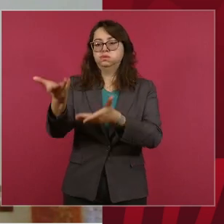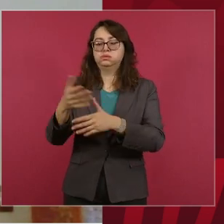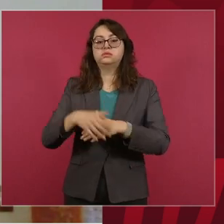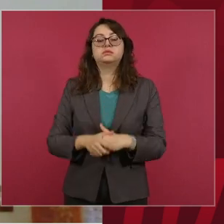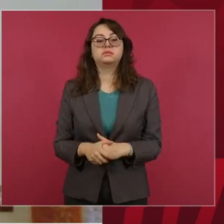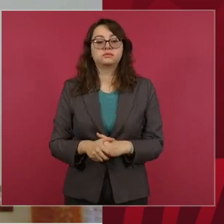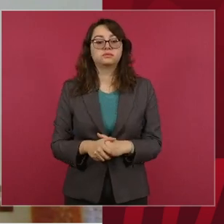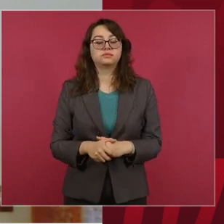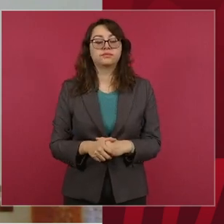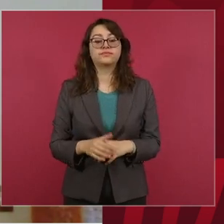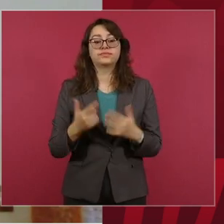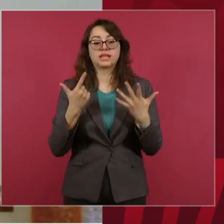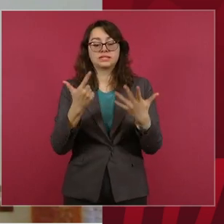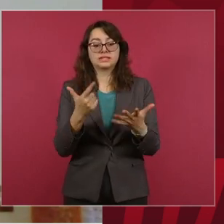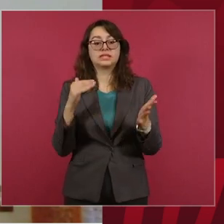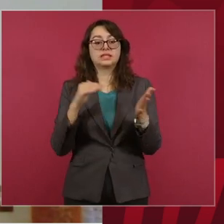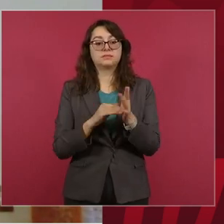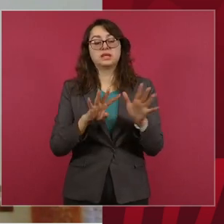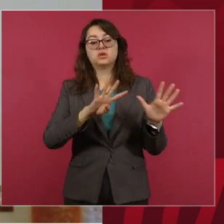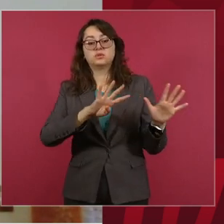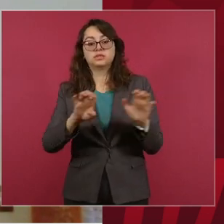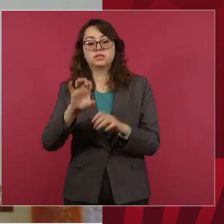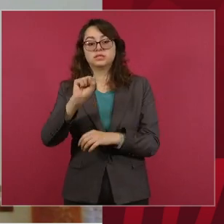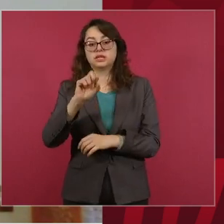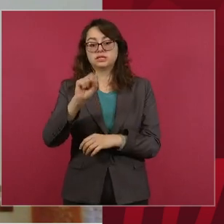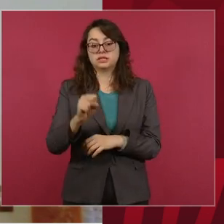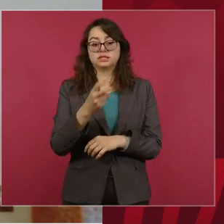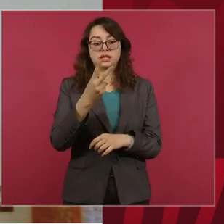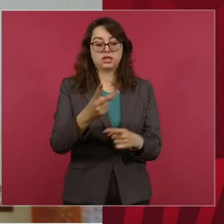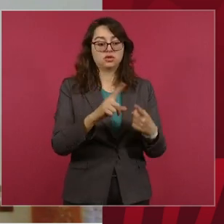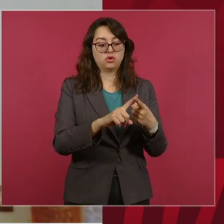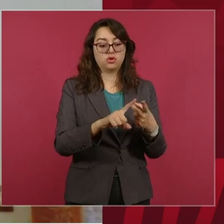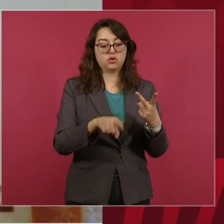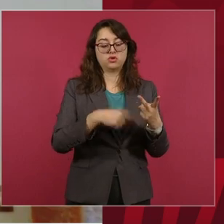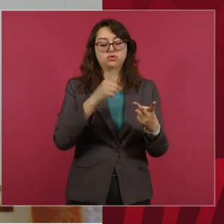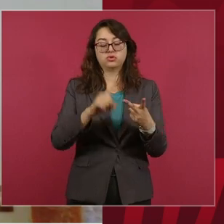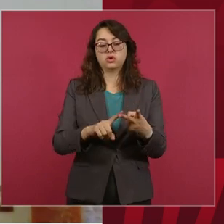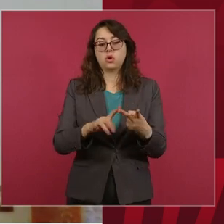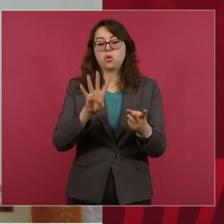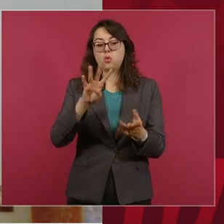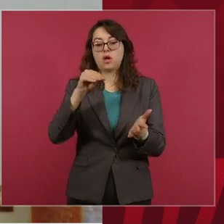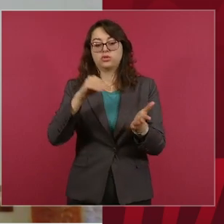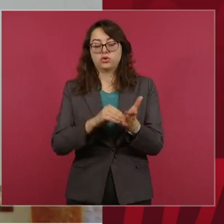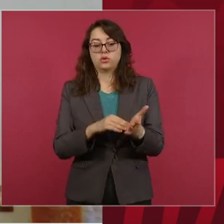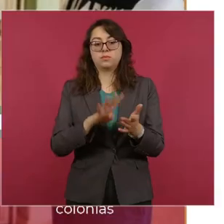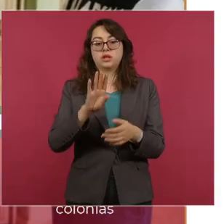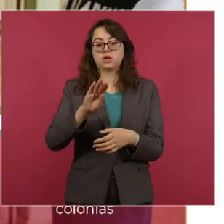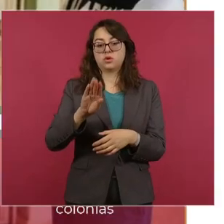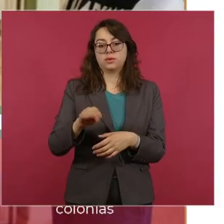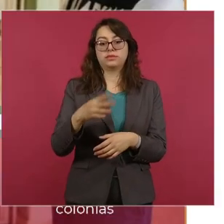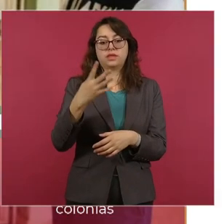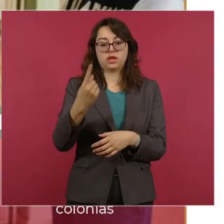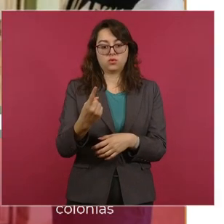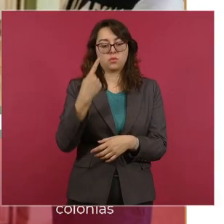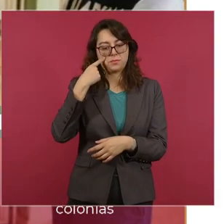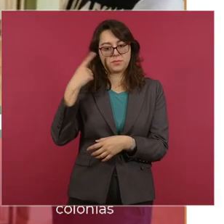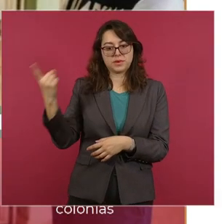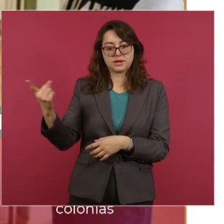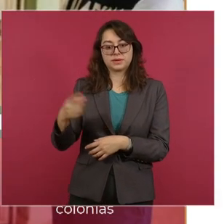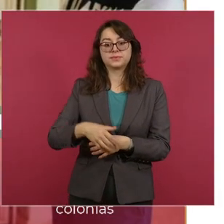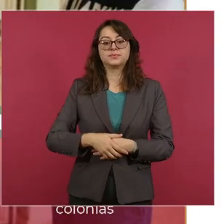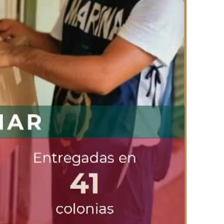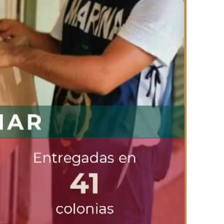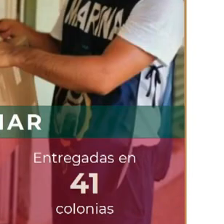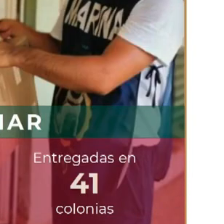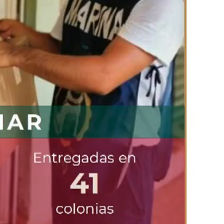siguiente, 7 mil 962 de Sedena, 4 mil 91 de Marina, dando un